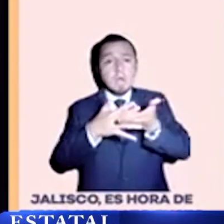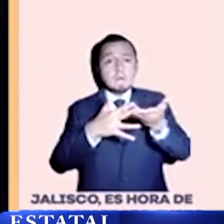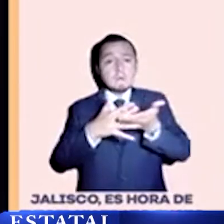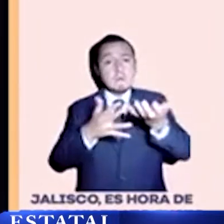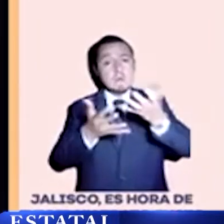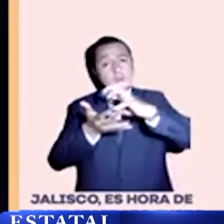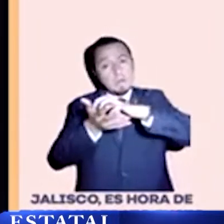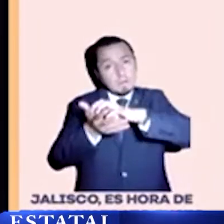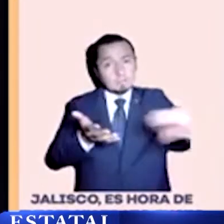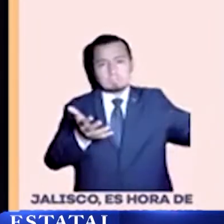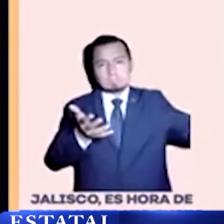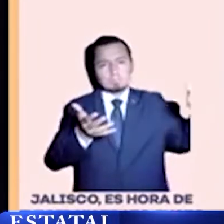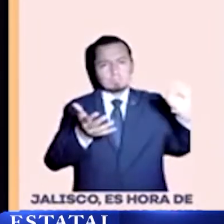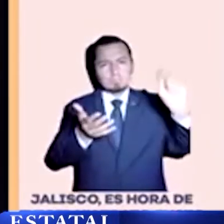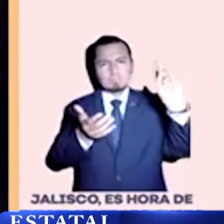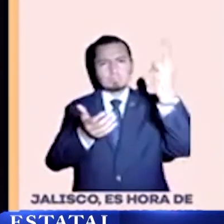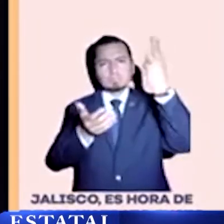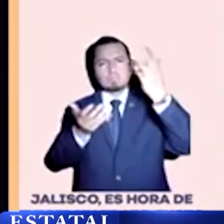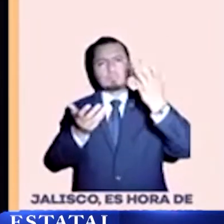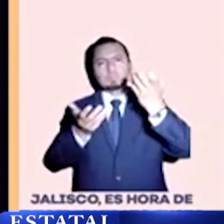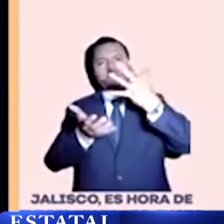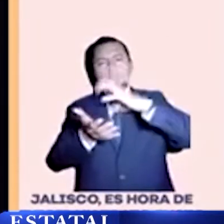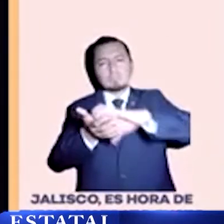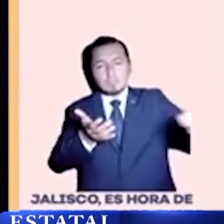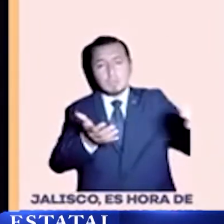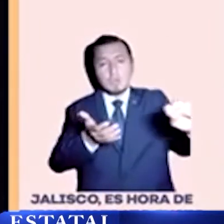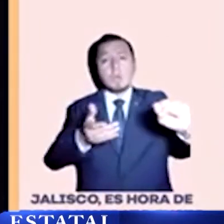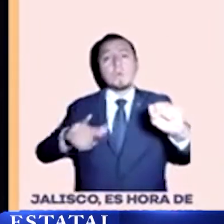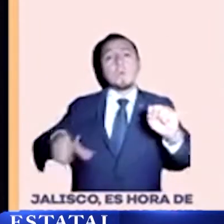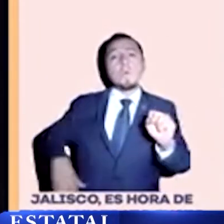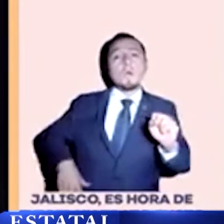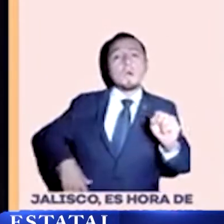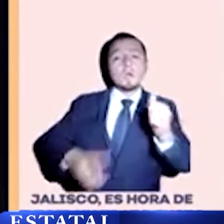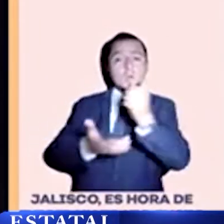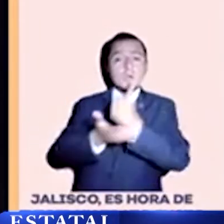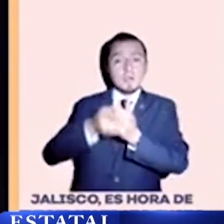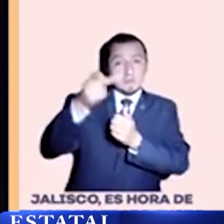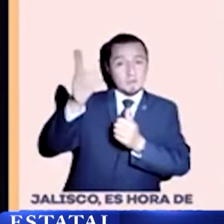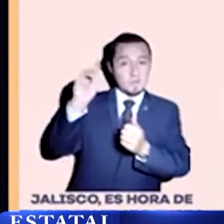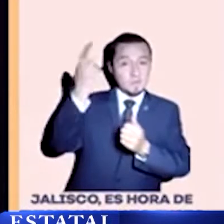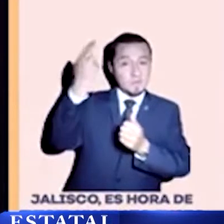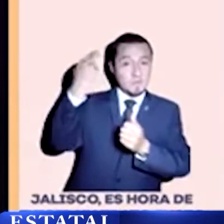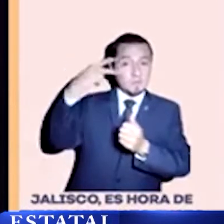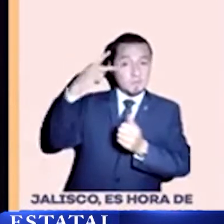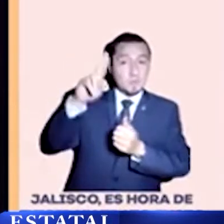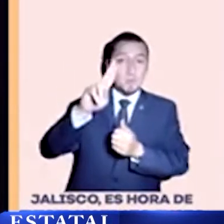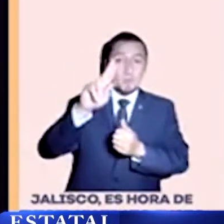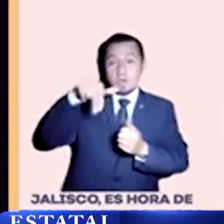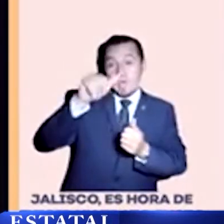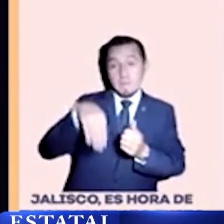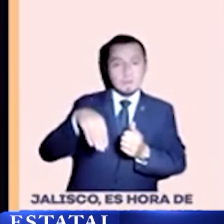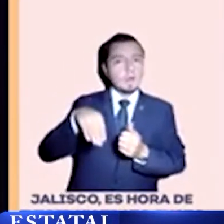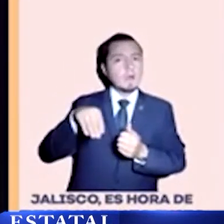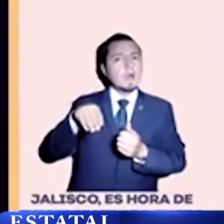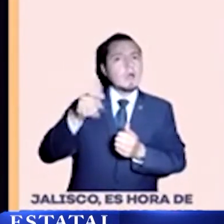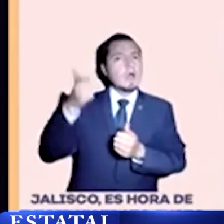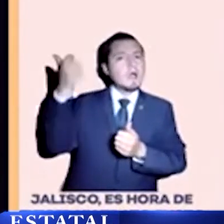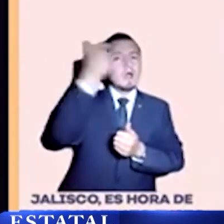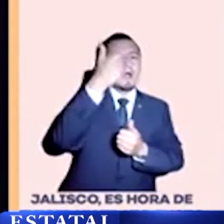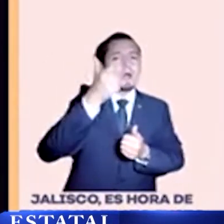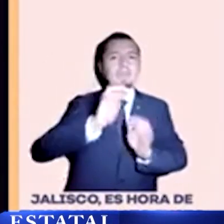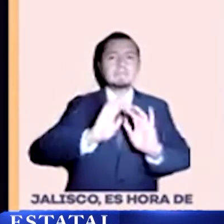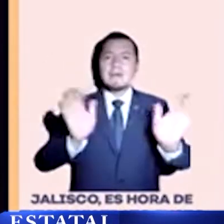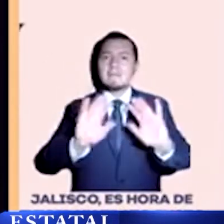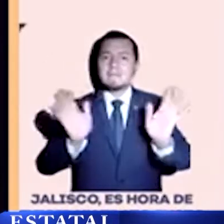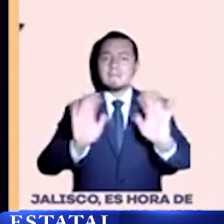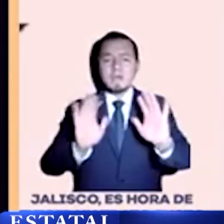subsidio de la Universidad de Guadalajara, cuando el gobierno de la Ciudad de México no aporta un solo peso para la Universidad Autónoma,